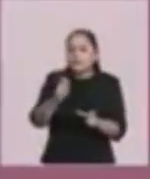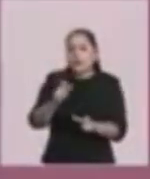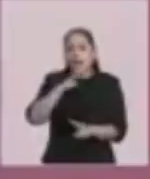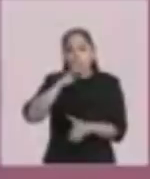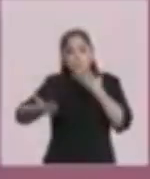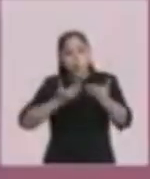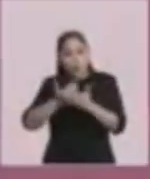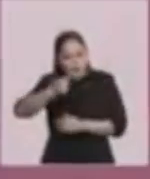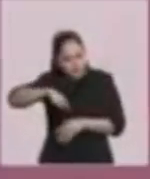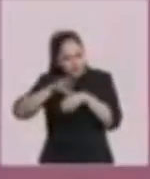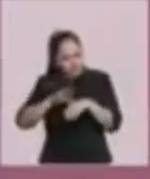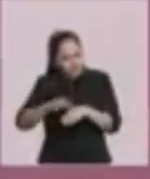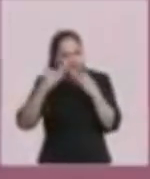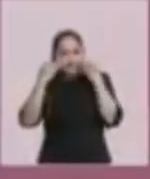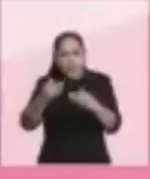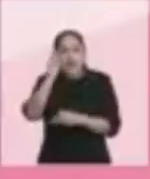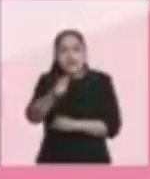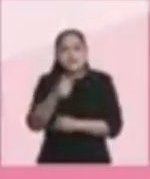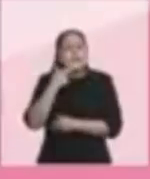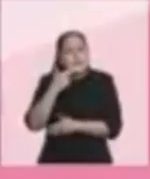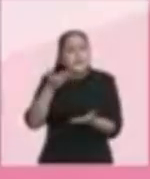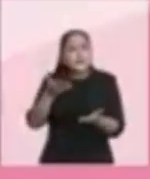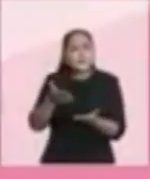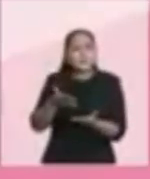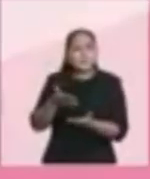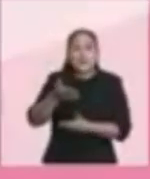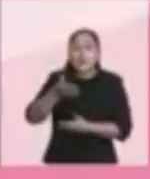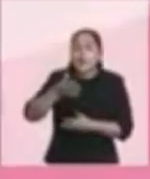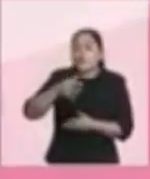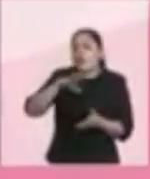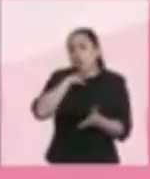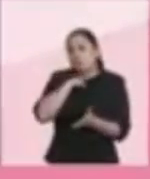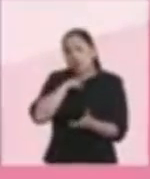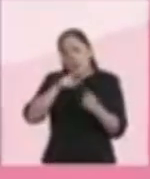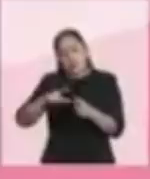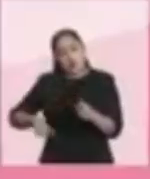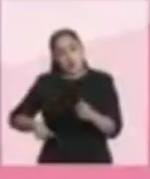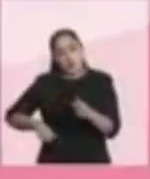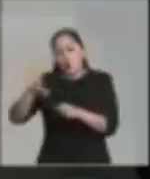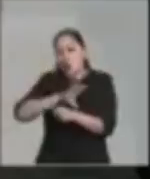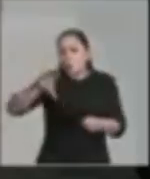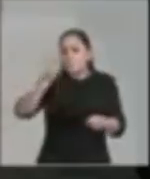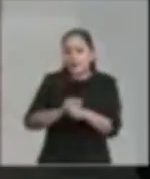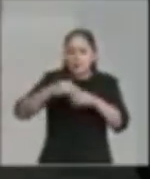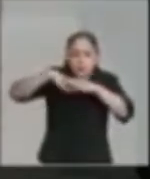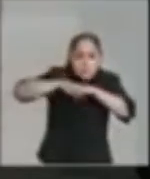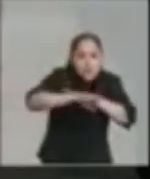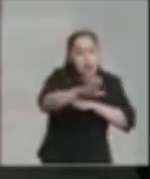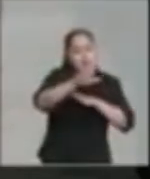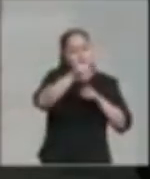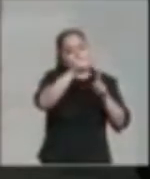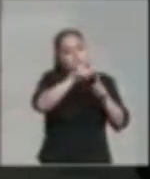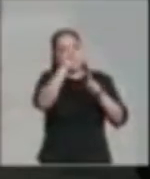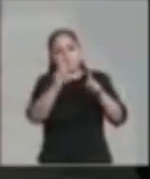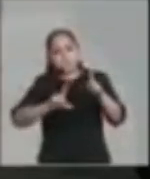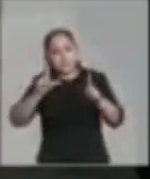visto y que hemos visto que funcionan es la intervención de todo el gobierno por ciudades. Vi a Tijuana